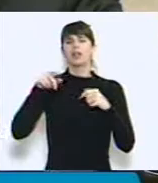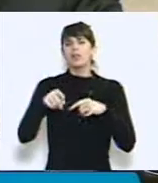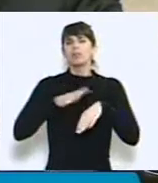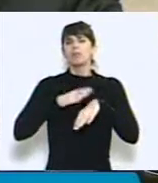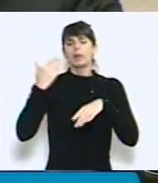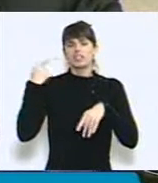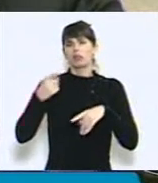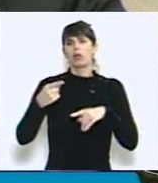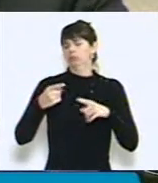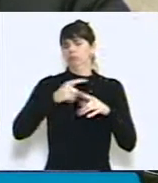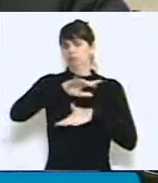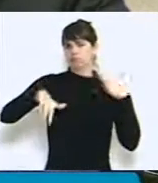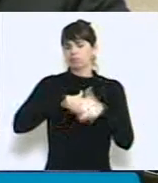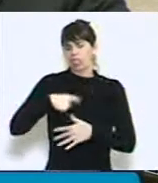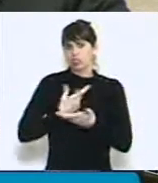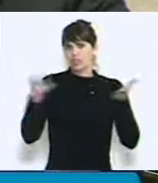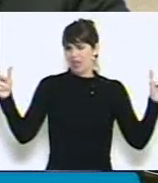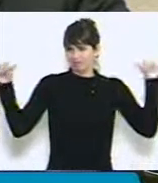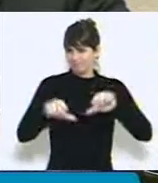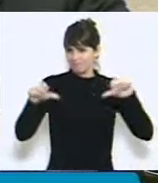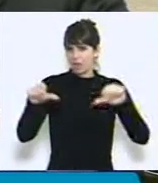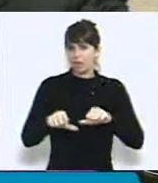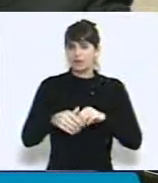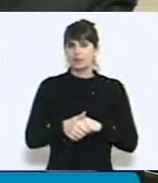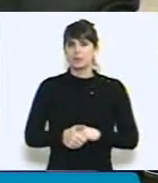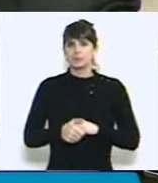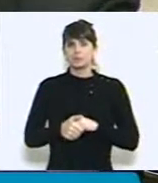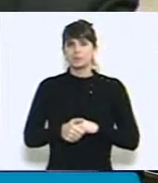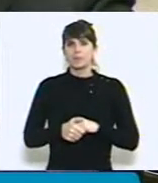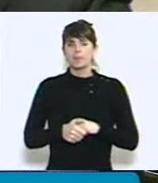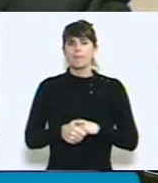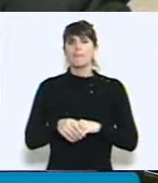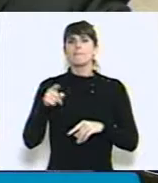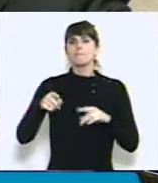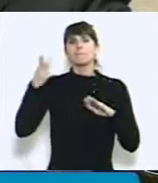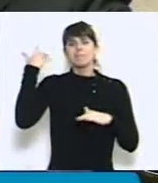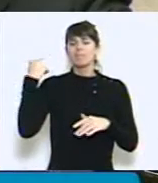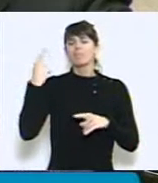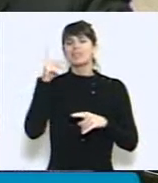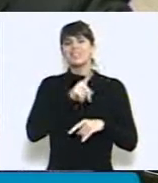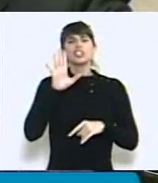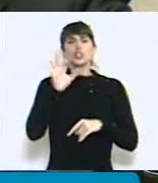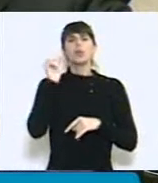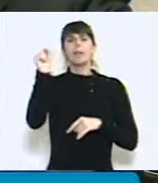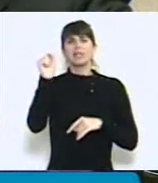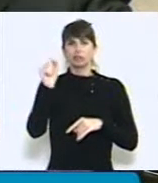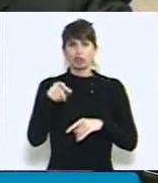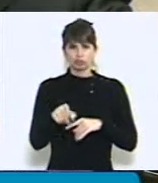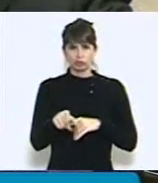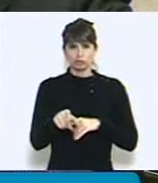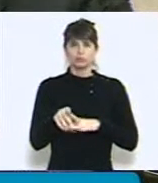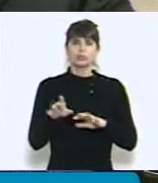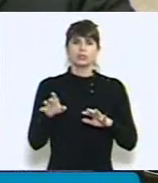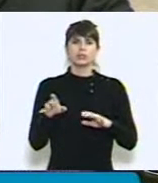condiciones sociales. Para tener una idea de lo que significaban aquellos 150 pesos, hicimos algún